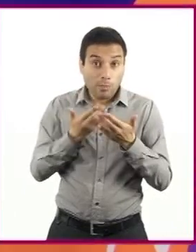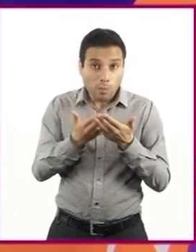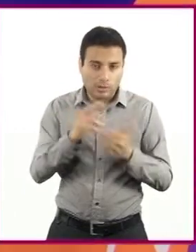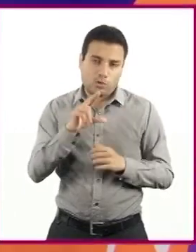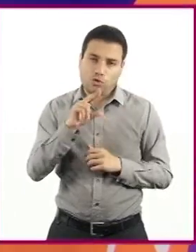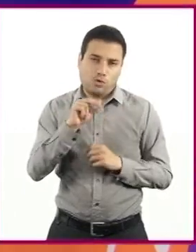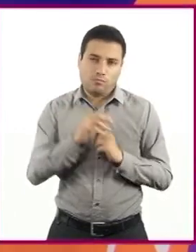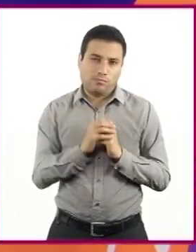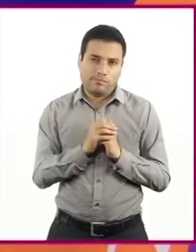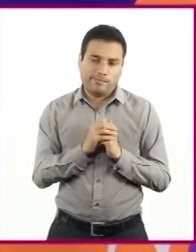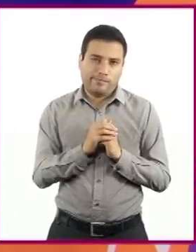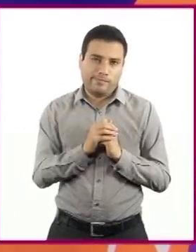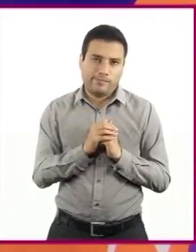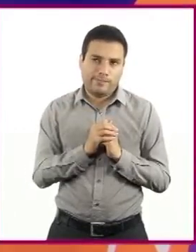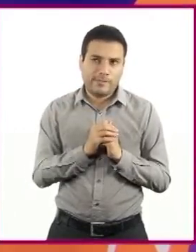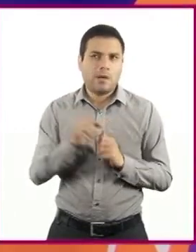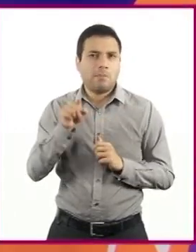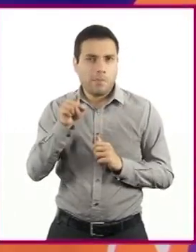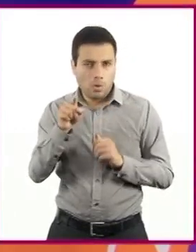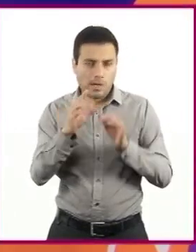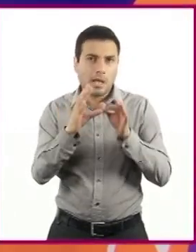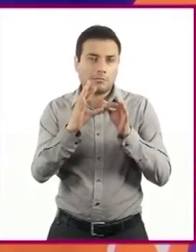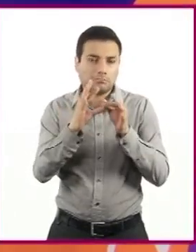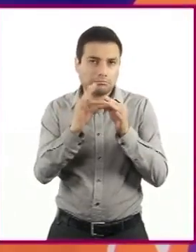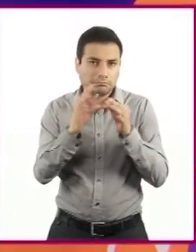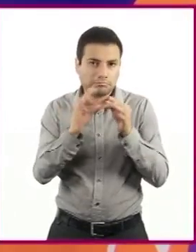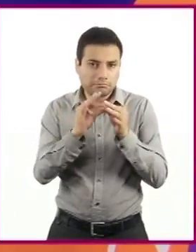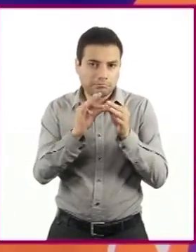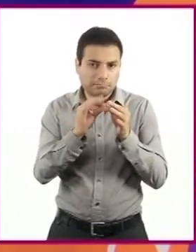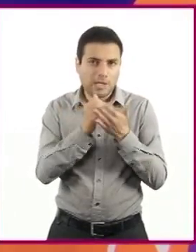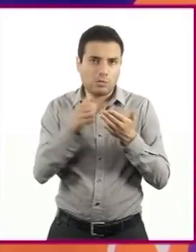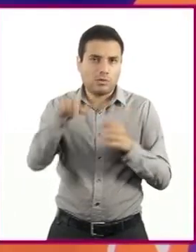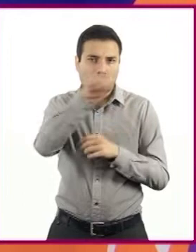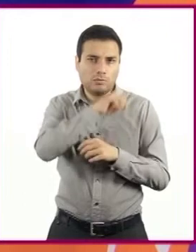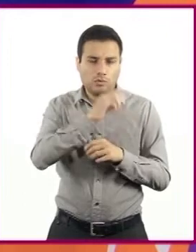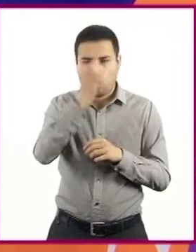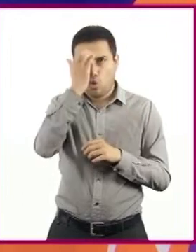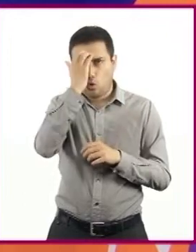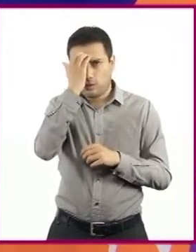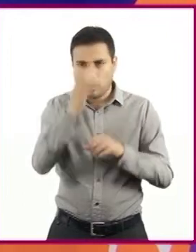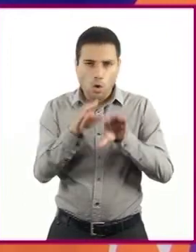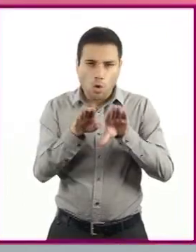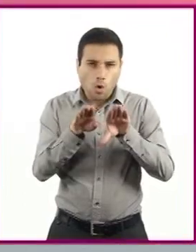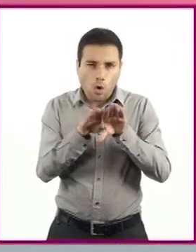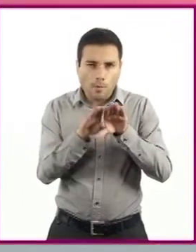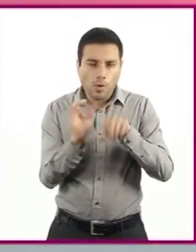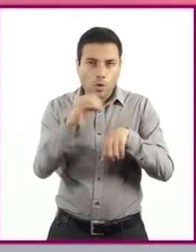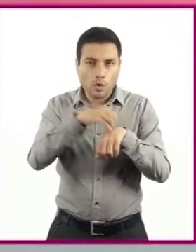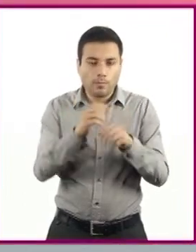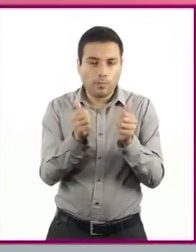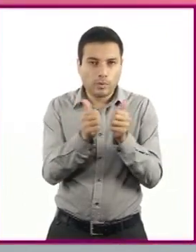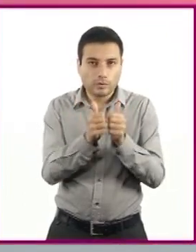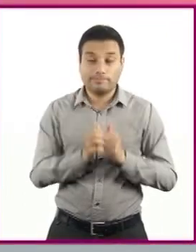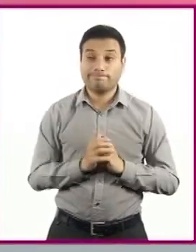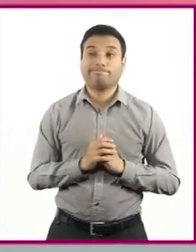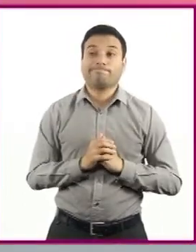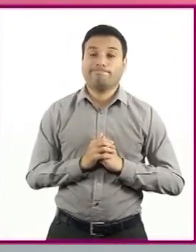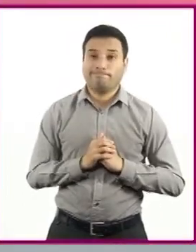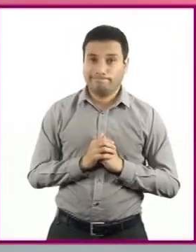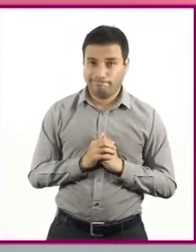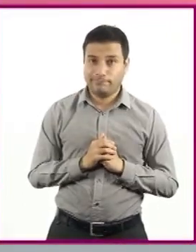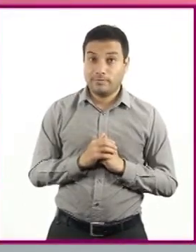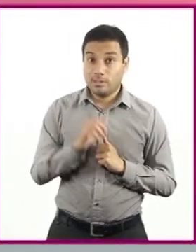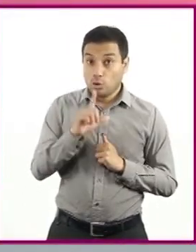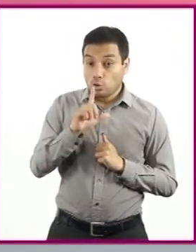pero con ello se puede comprender la formación de compuestos. ¿Qué establece esa regla? Maestro David, Gilbert